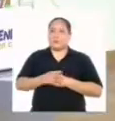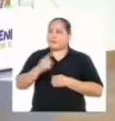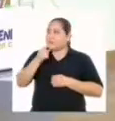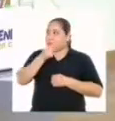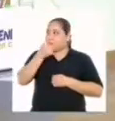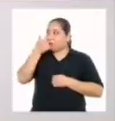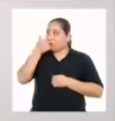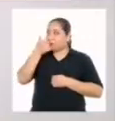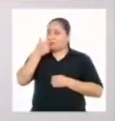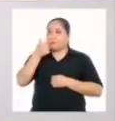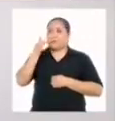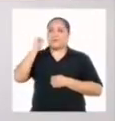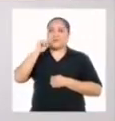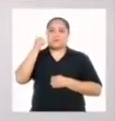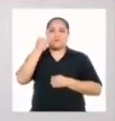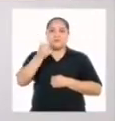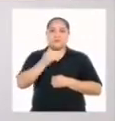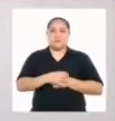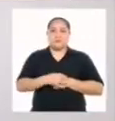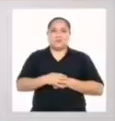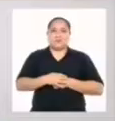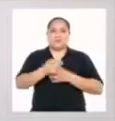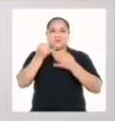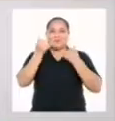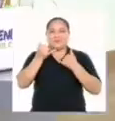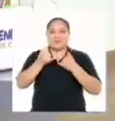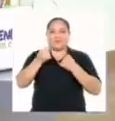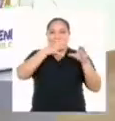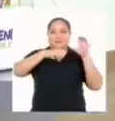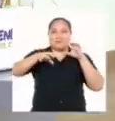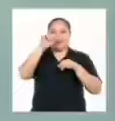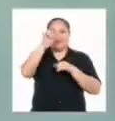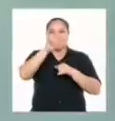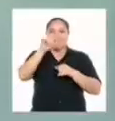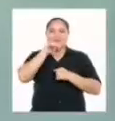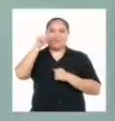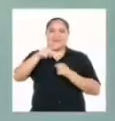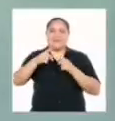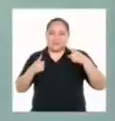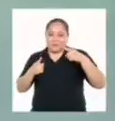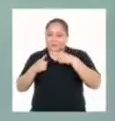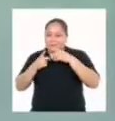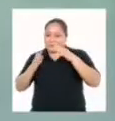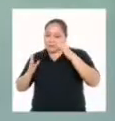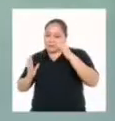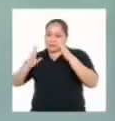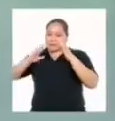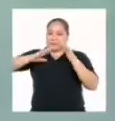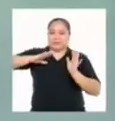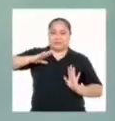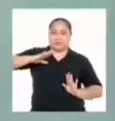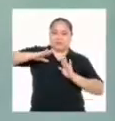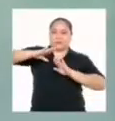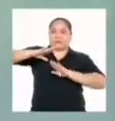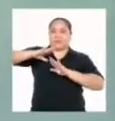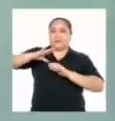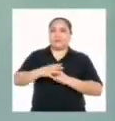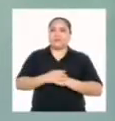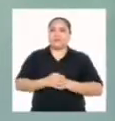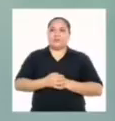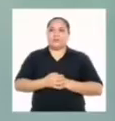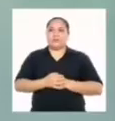¿Algo así? Muy bien. Ahora hacemos lo mismo con la esquina opuesta.